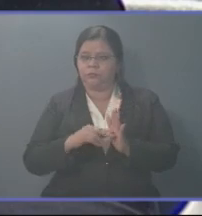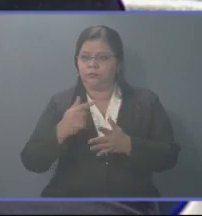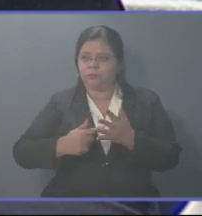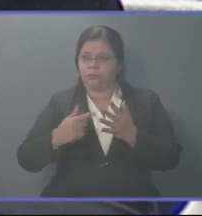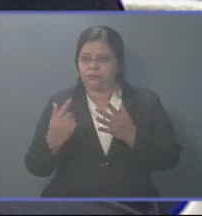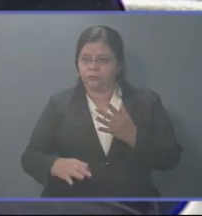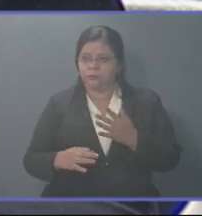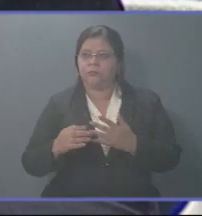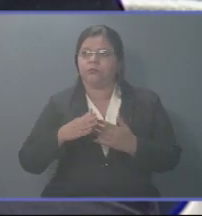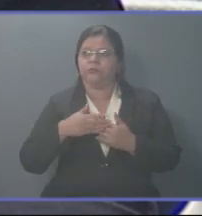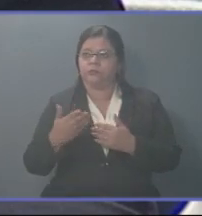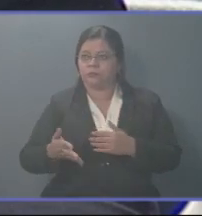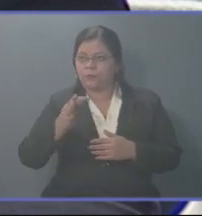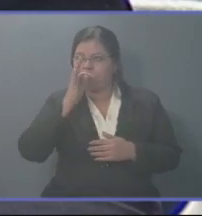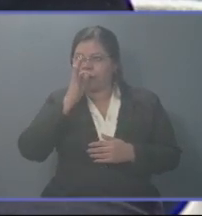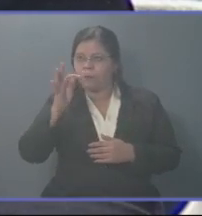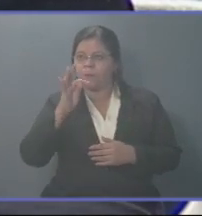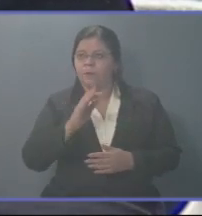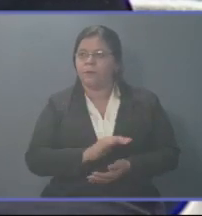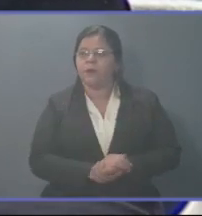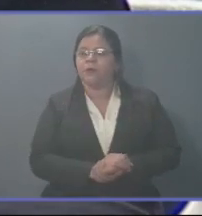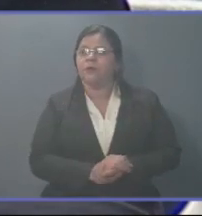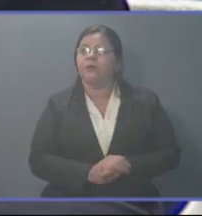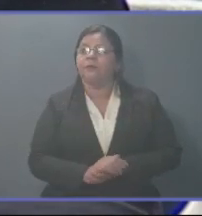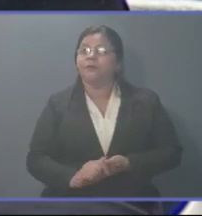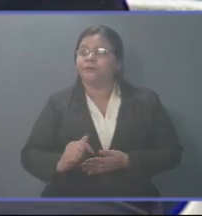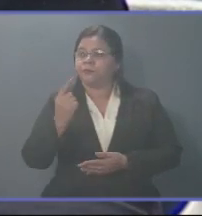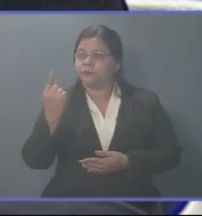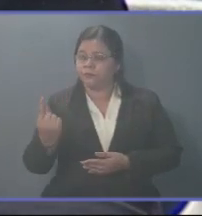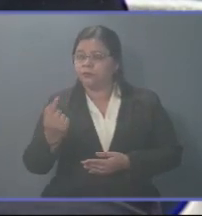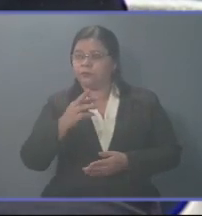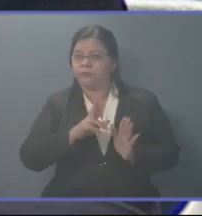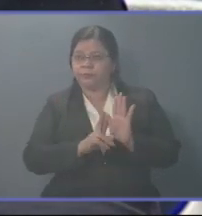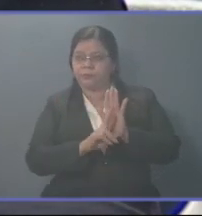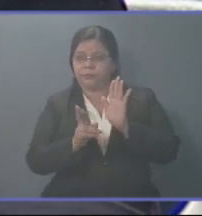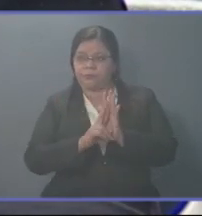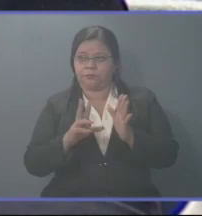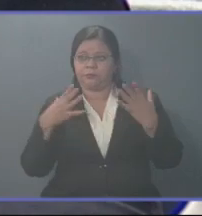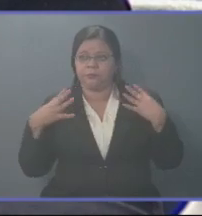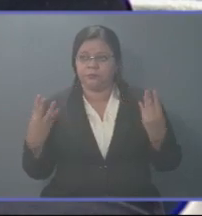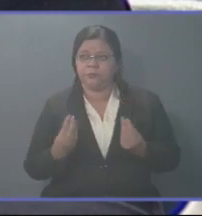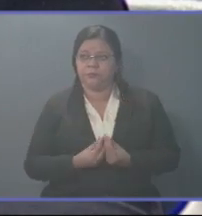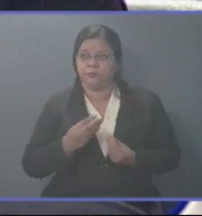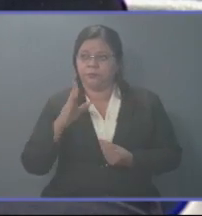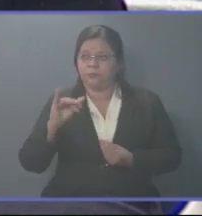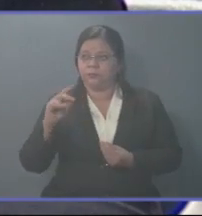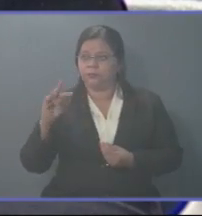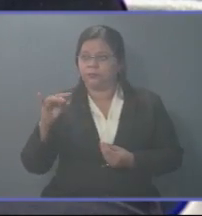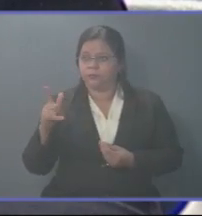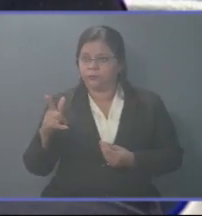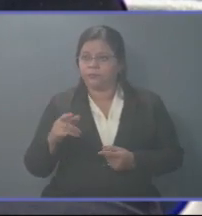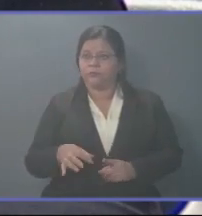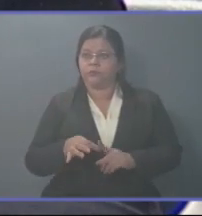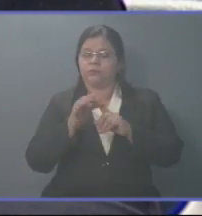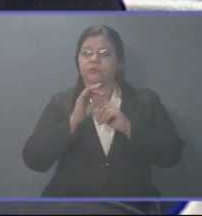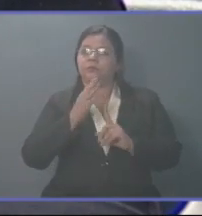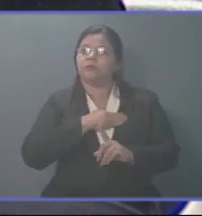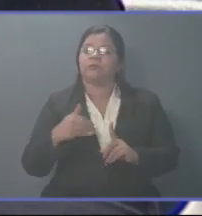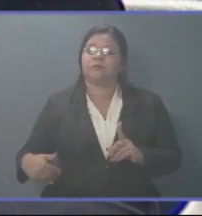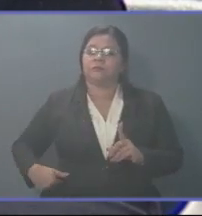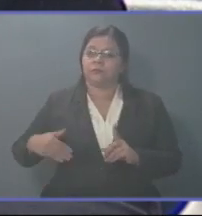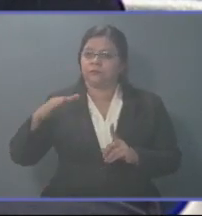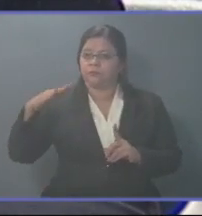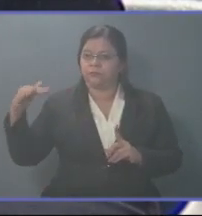serán juramentados por esto. Las personas representantes de la sociedad civil serán nombradas por el presidente de la